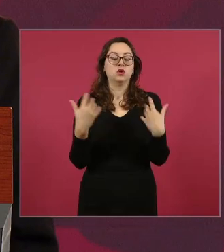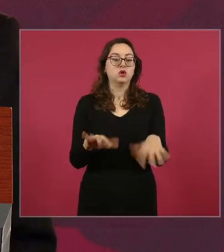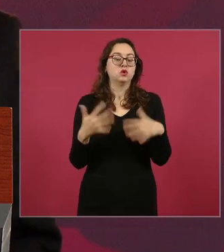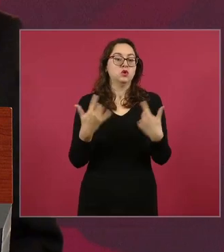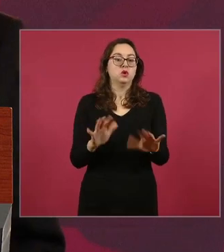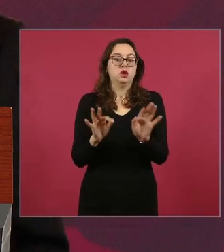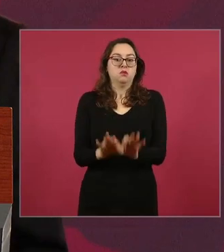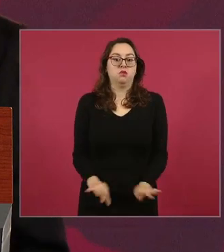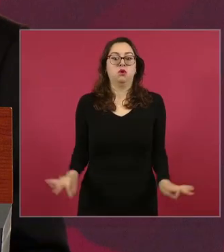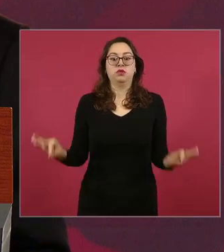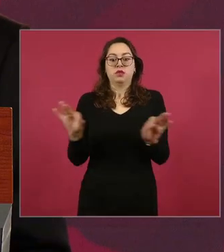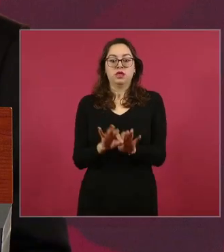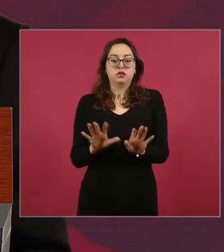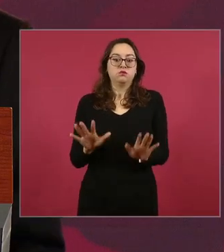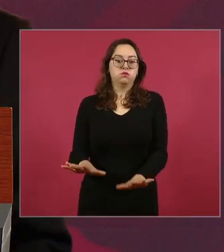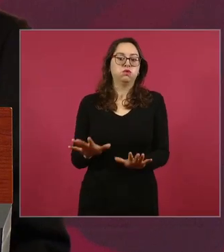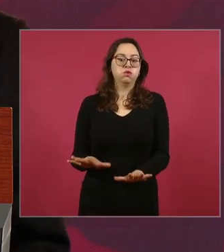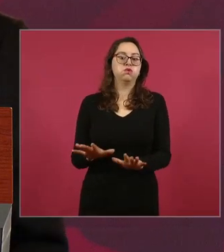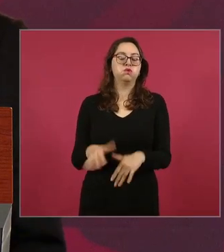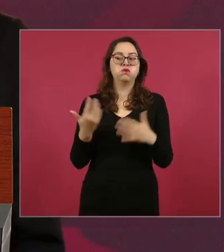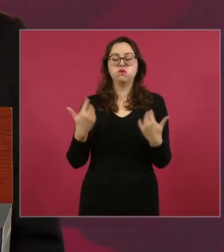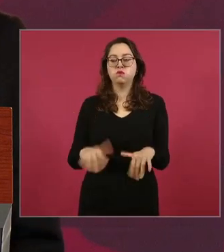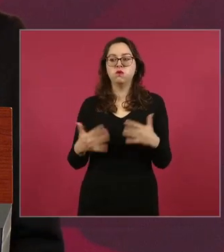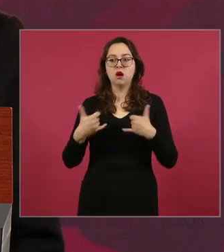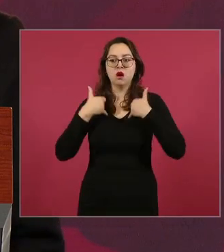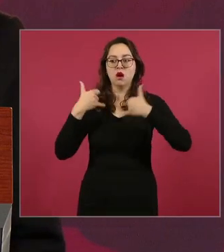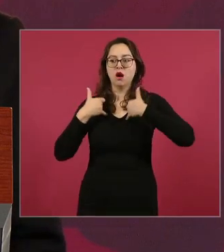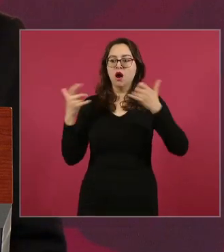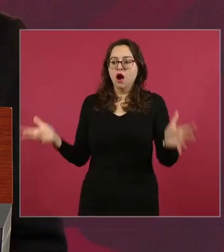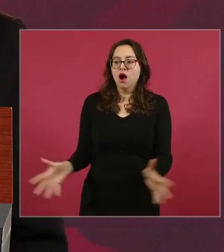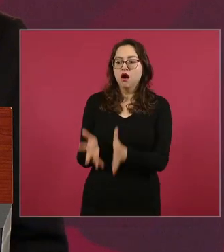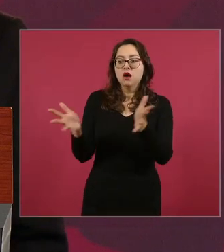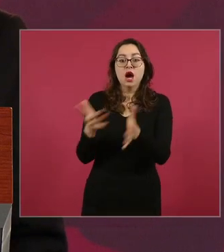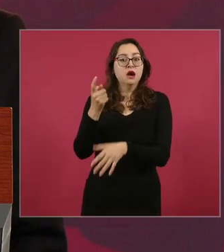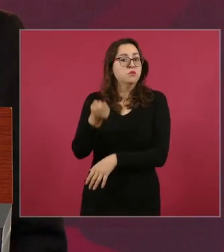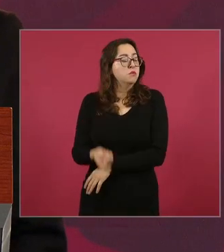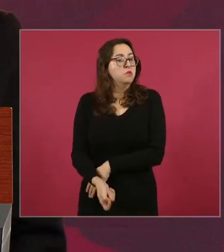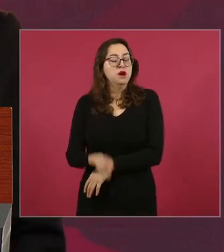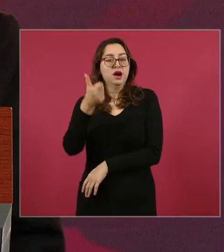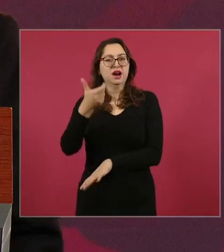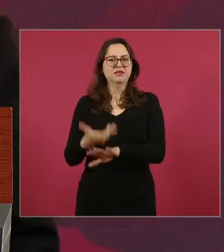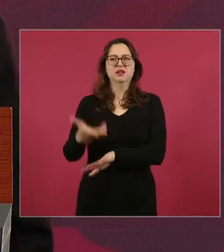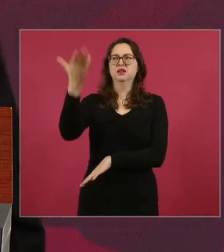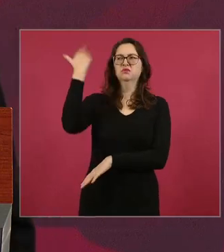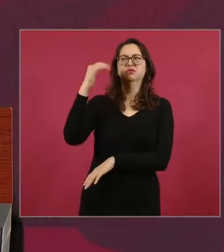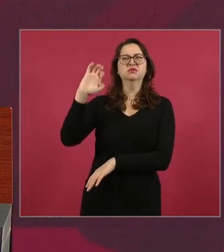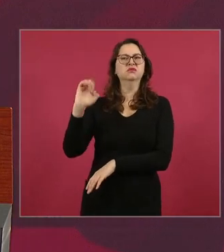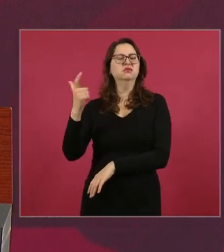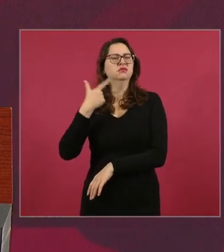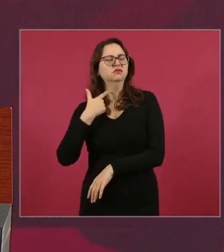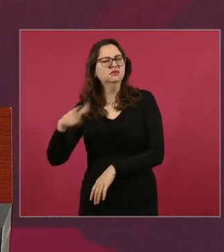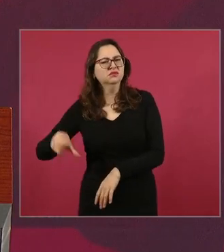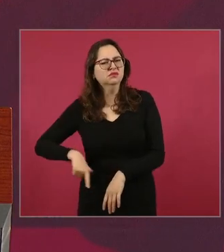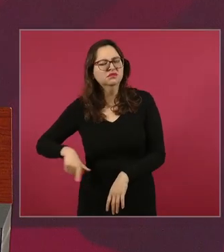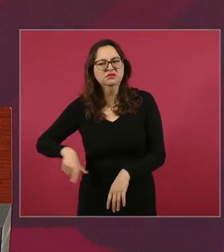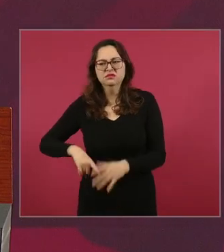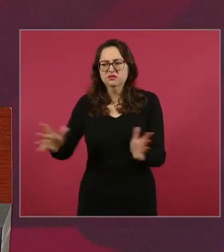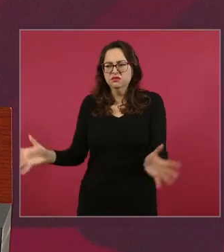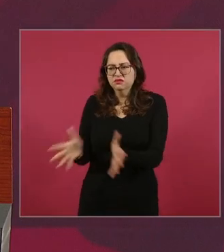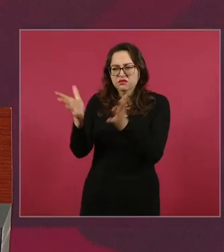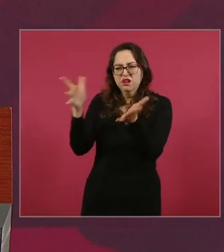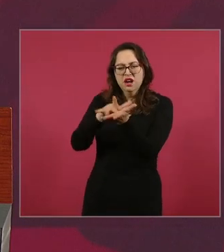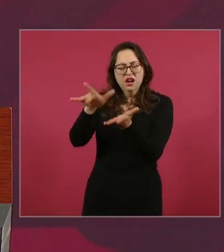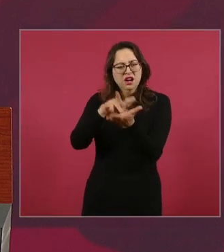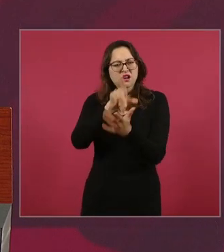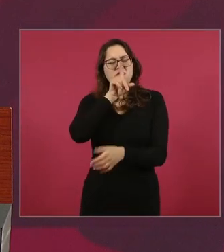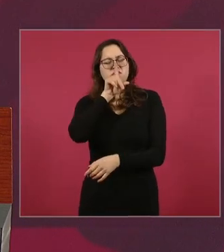histórico, bueno, todo, nunca se había visto nada como lo que se está